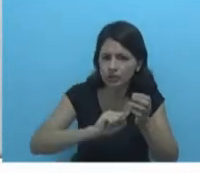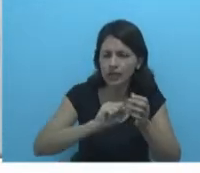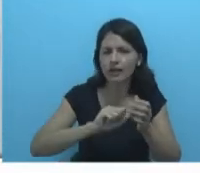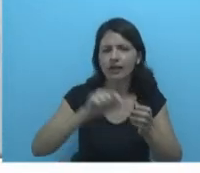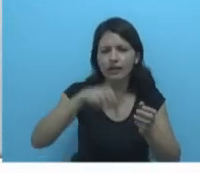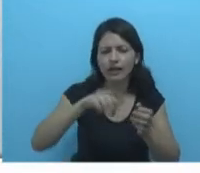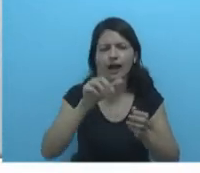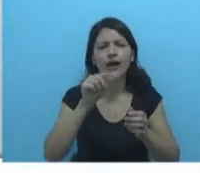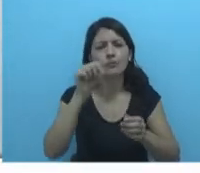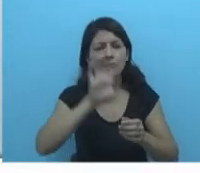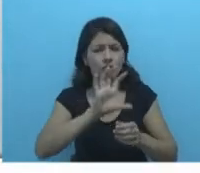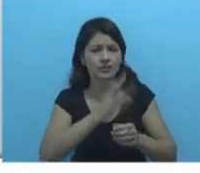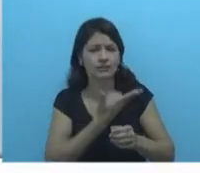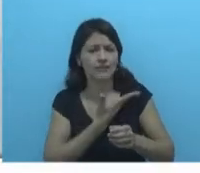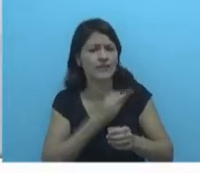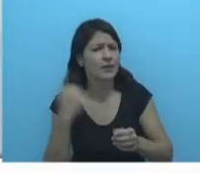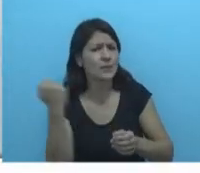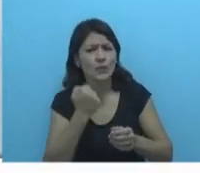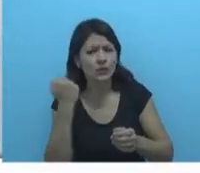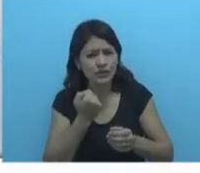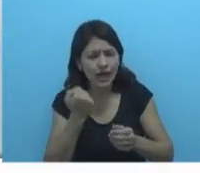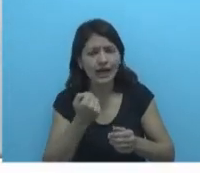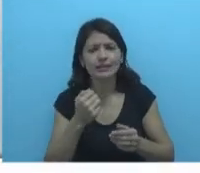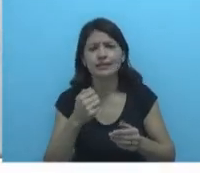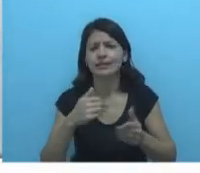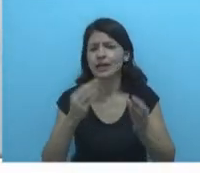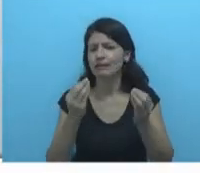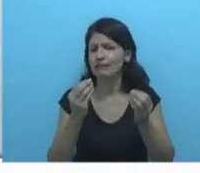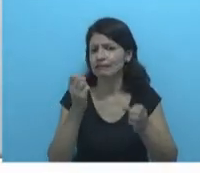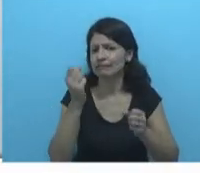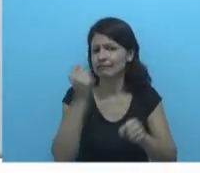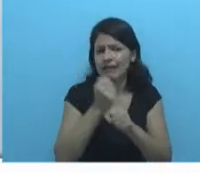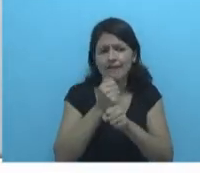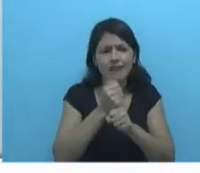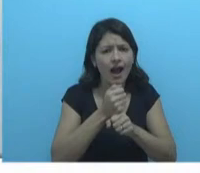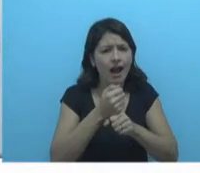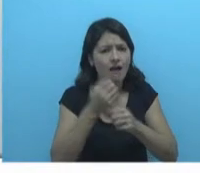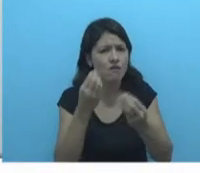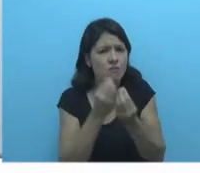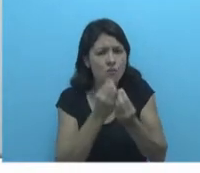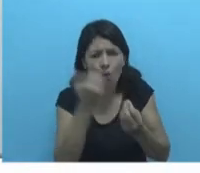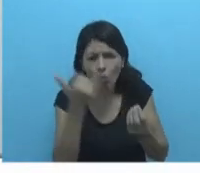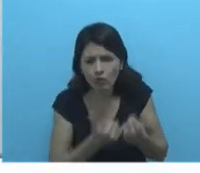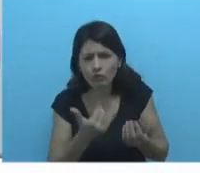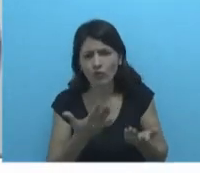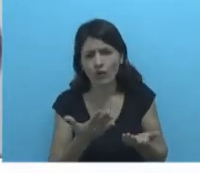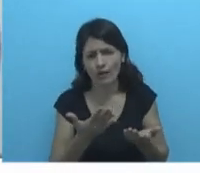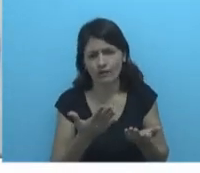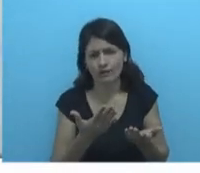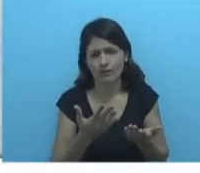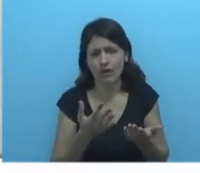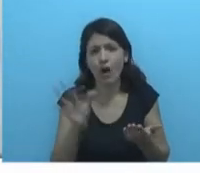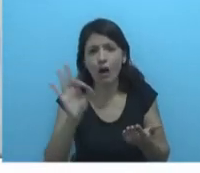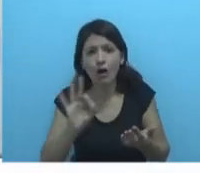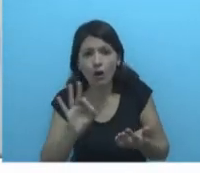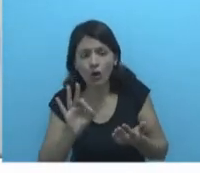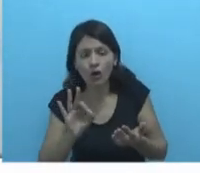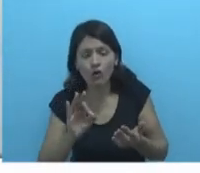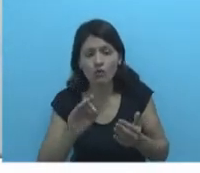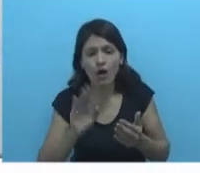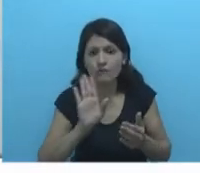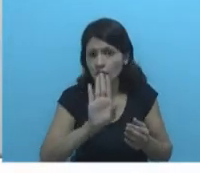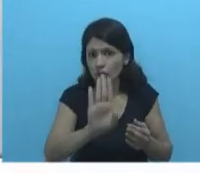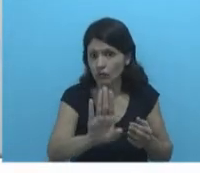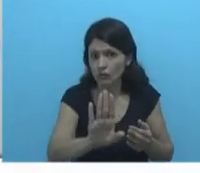esta provincia de Santa Fe y que tanto trabajo le da a los santafesinos. De lo contrario, vamos a